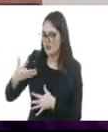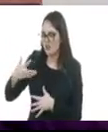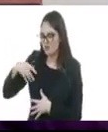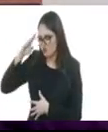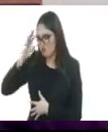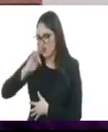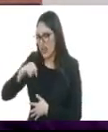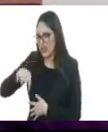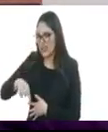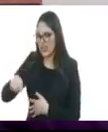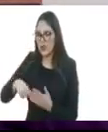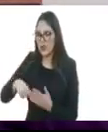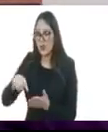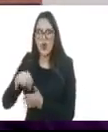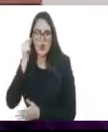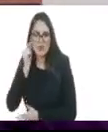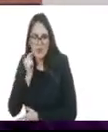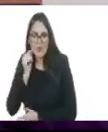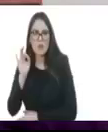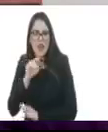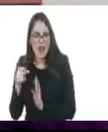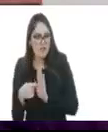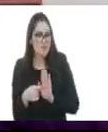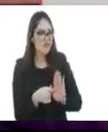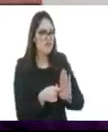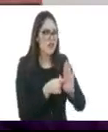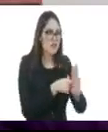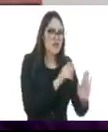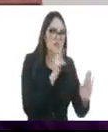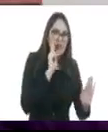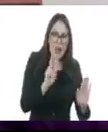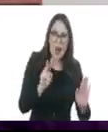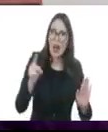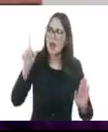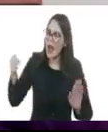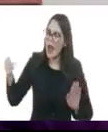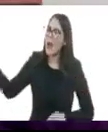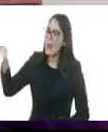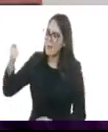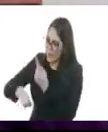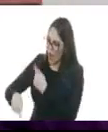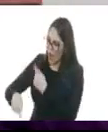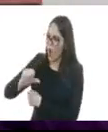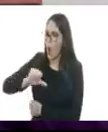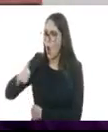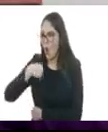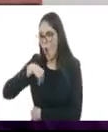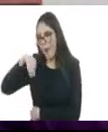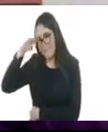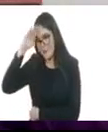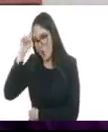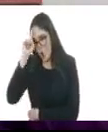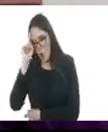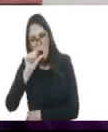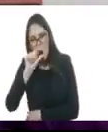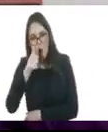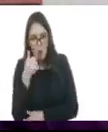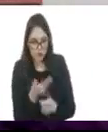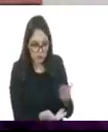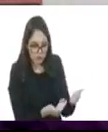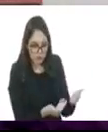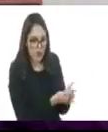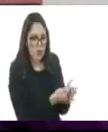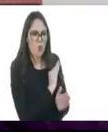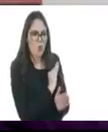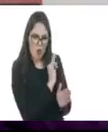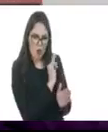distintas latitudes, pues me hicieron una contrapropuesta. Puedes hacerlo a nivel latinoamericano.